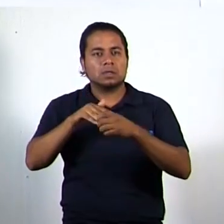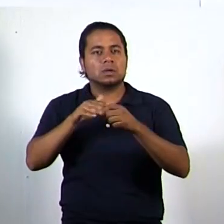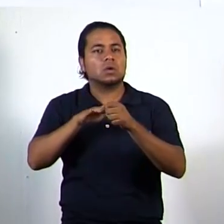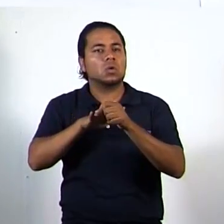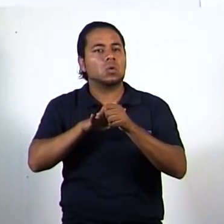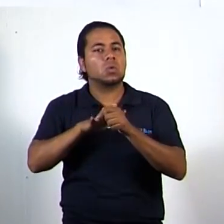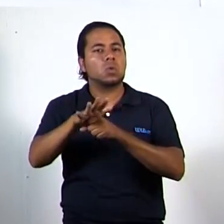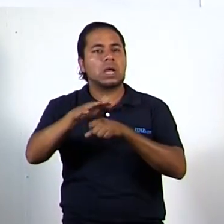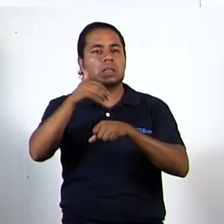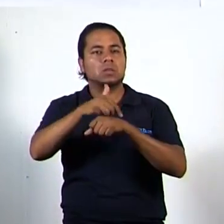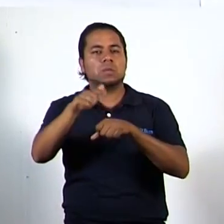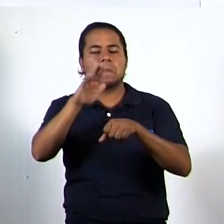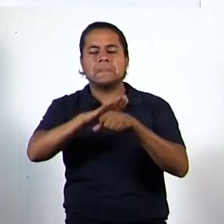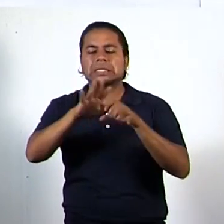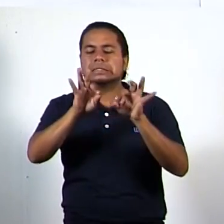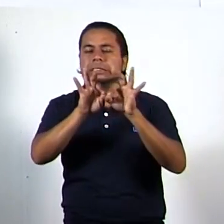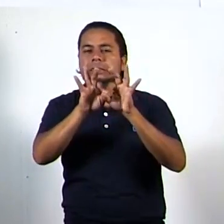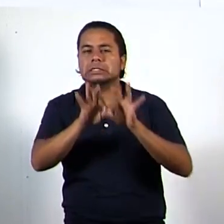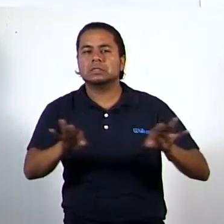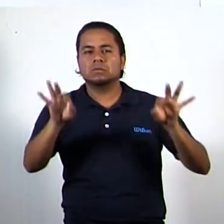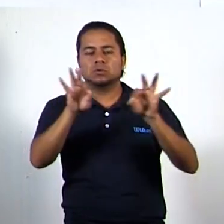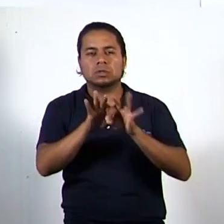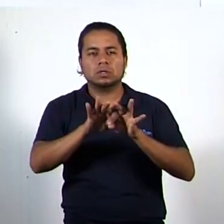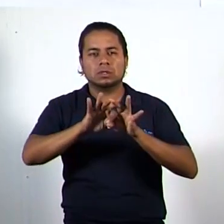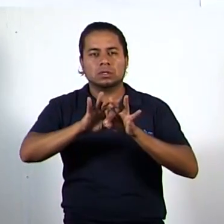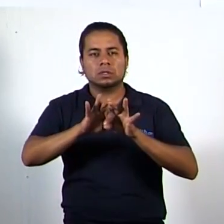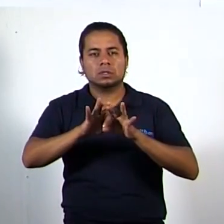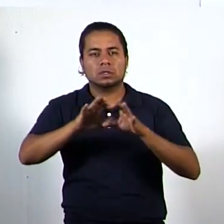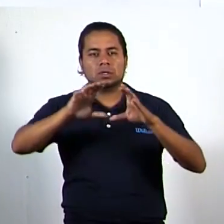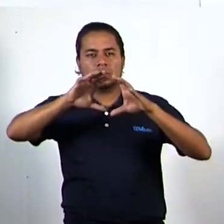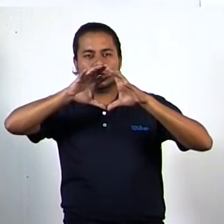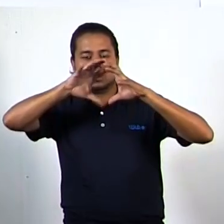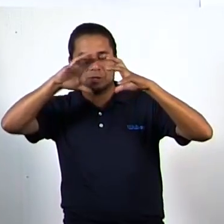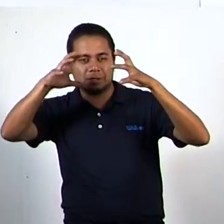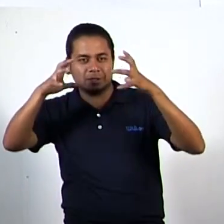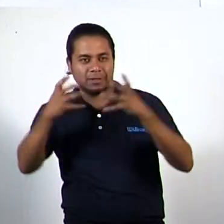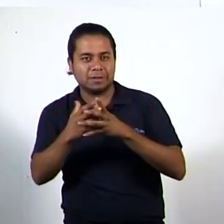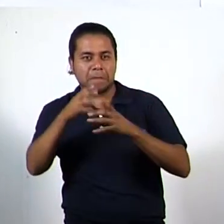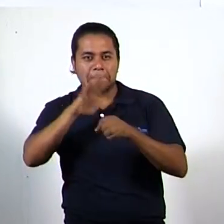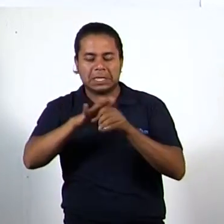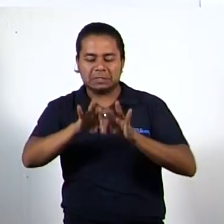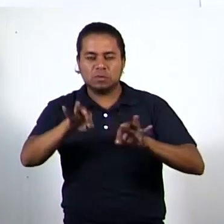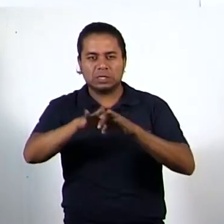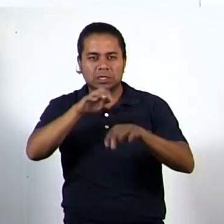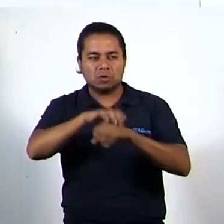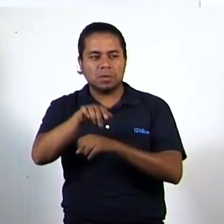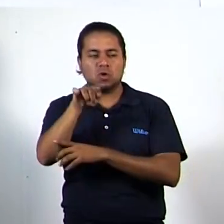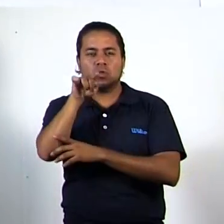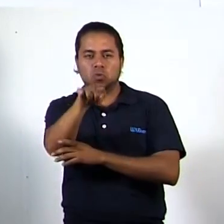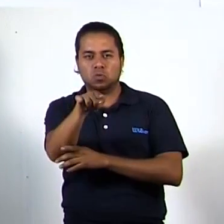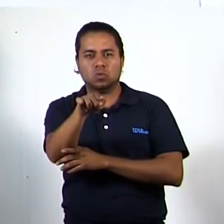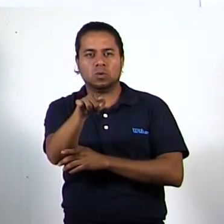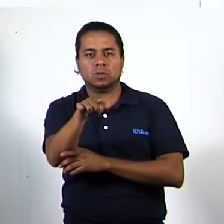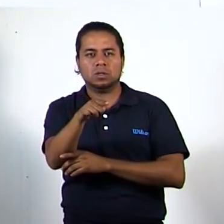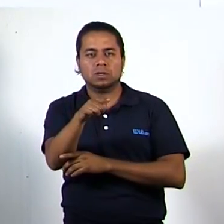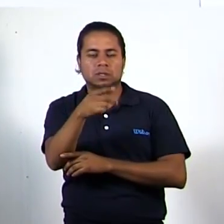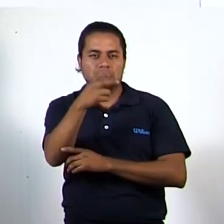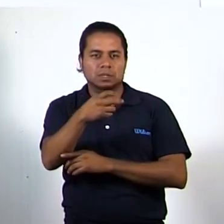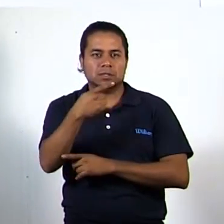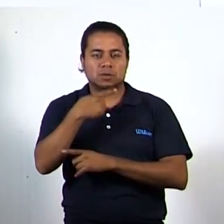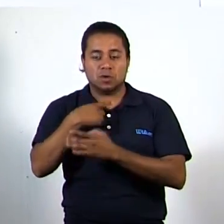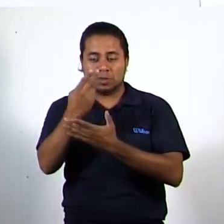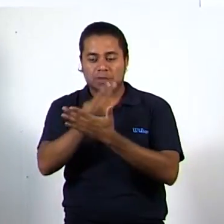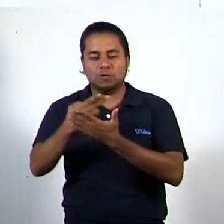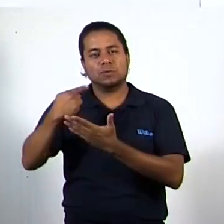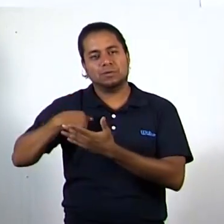que es el número más importante? Todos concluimos que el número más importante eres tú. En este caso, este dibujo me representa a